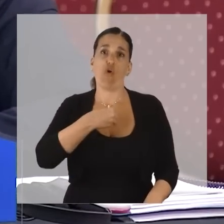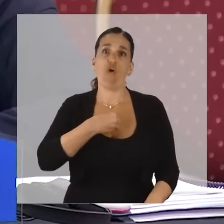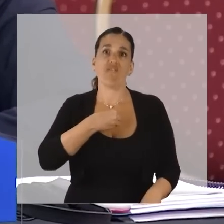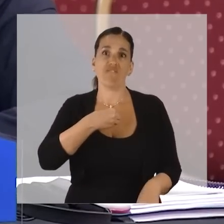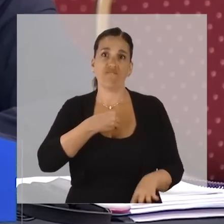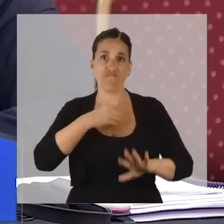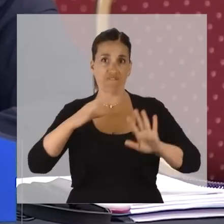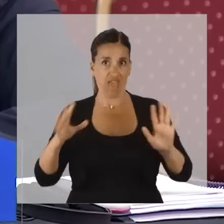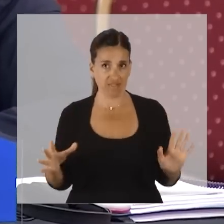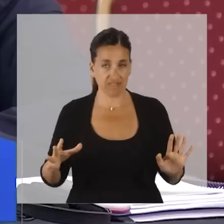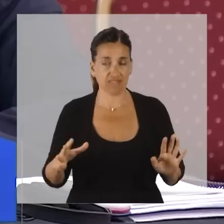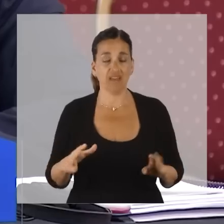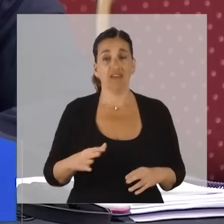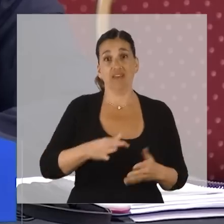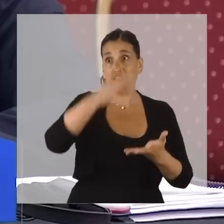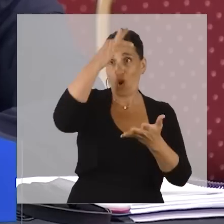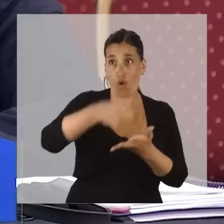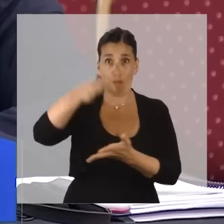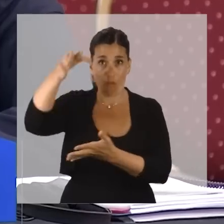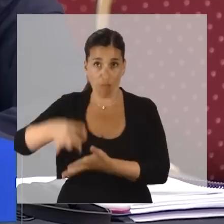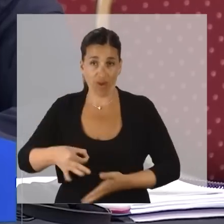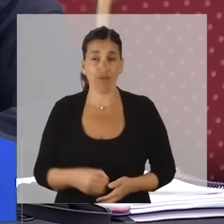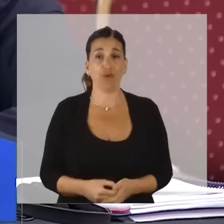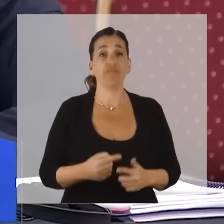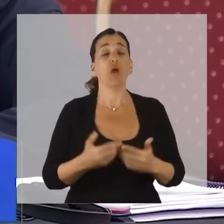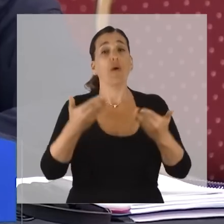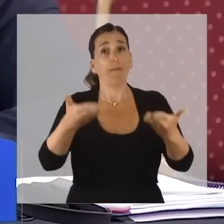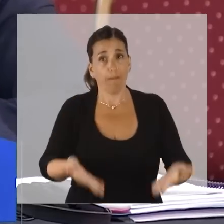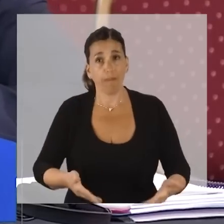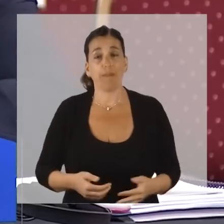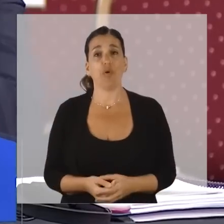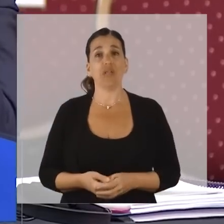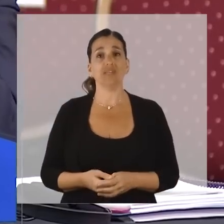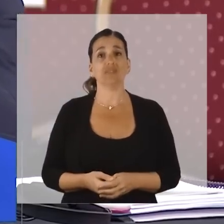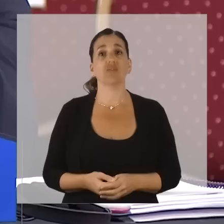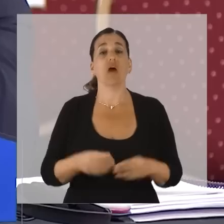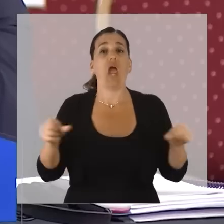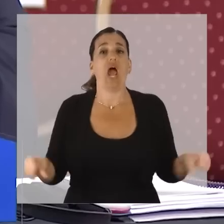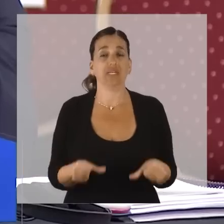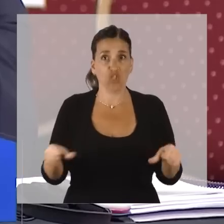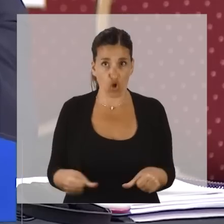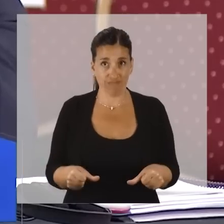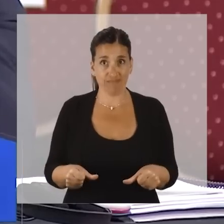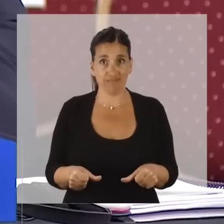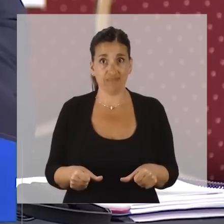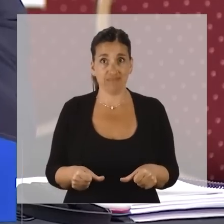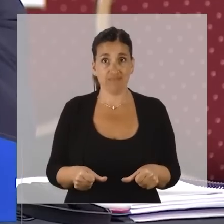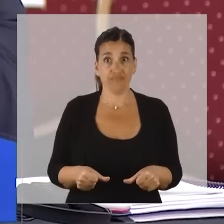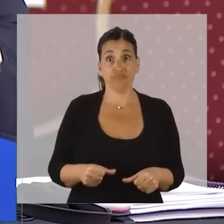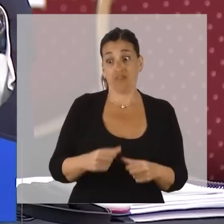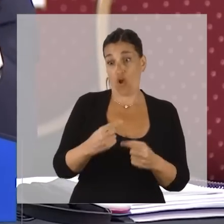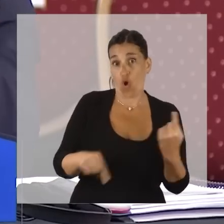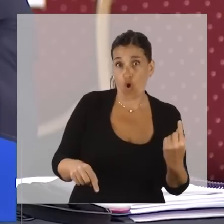confianza en los pueblos y por eso pasar a la acción